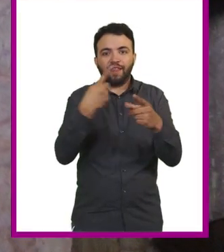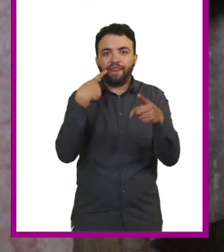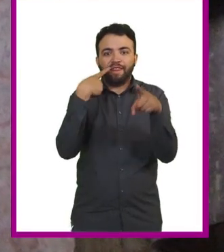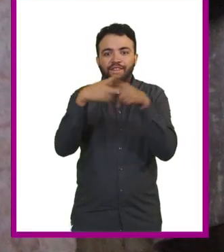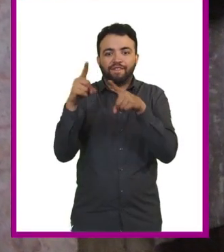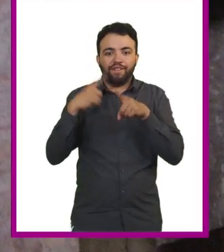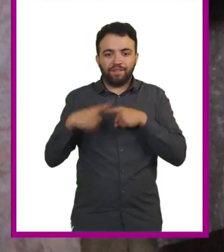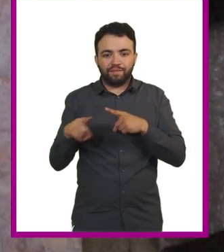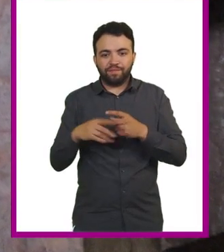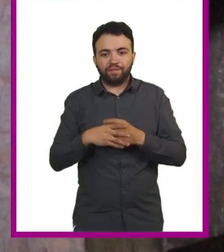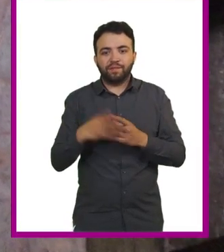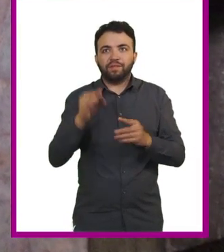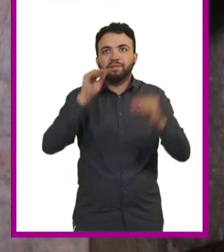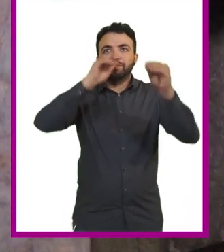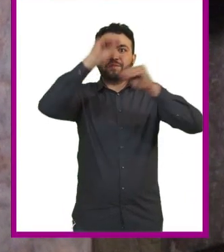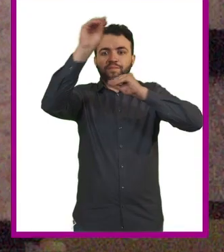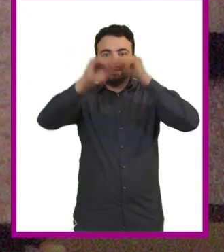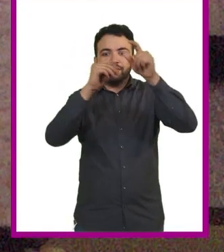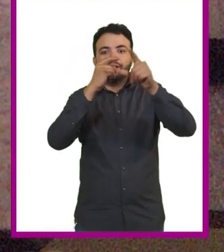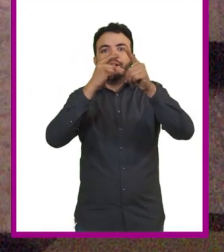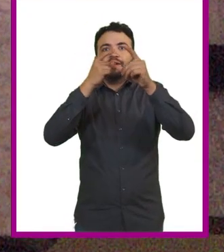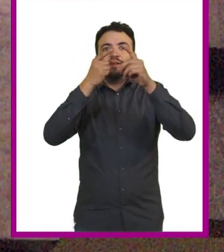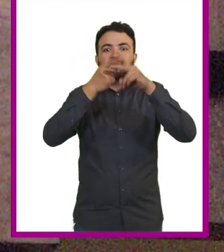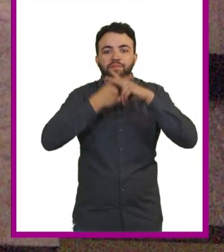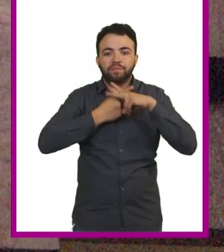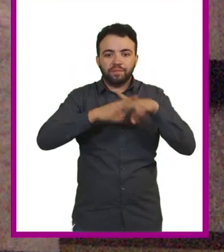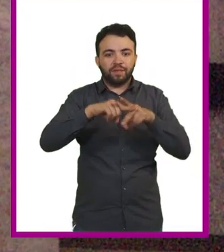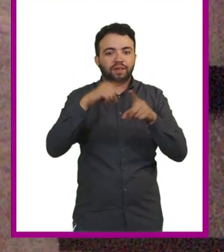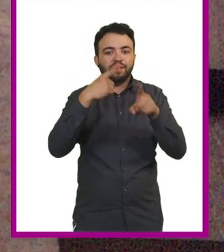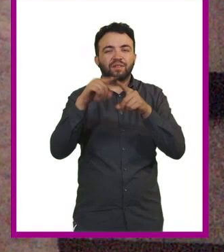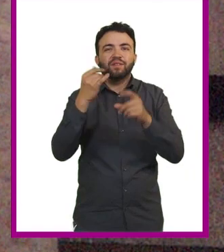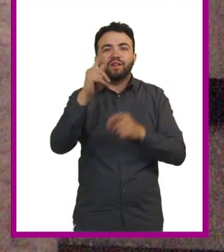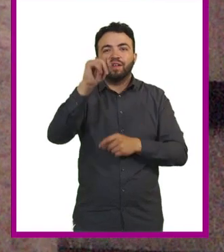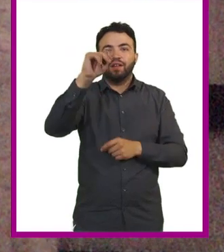las representaciones de Tlaloc, que encontramos en la herrería.